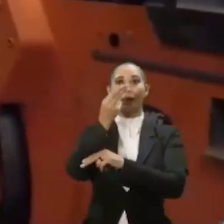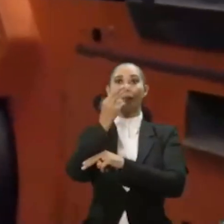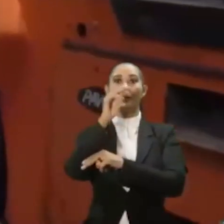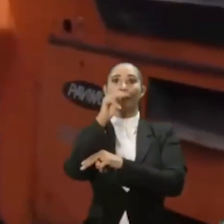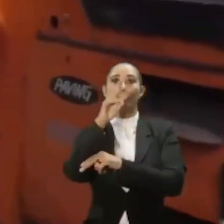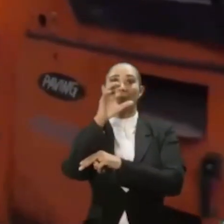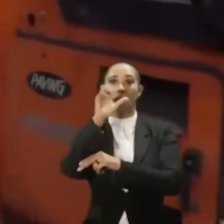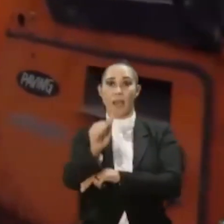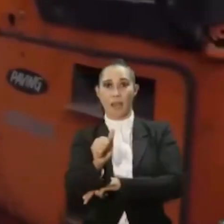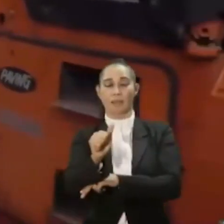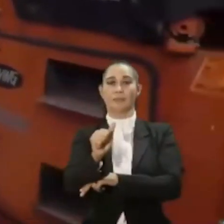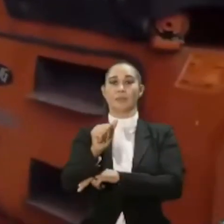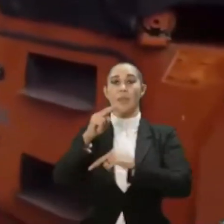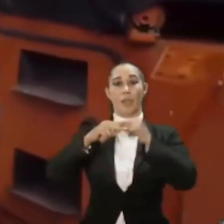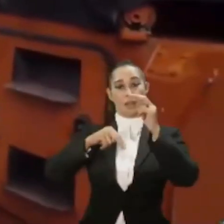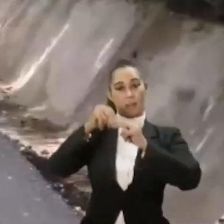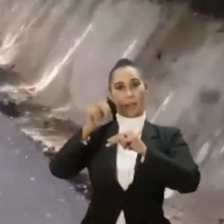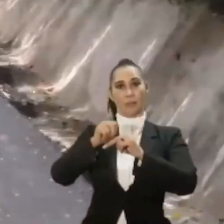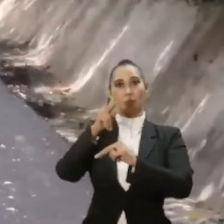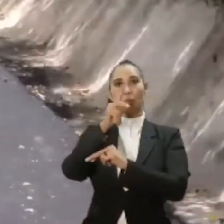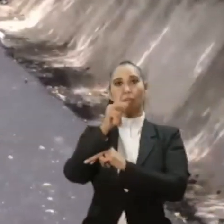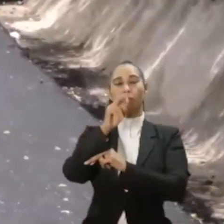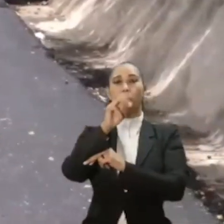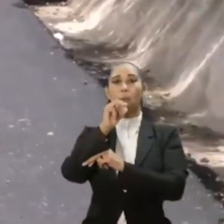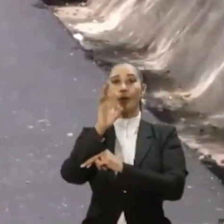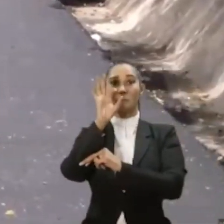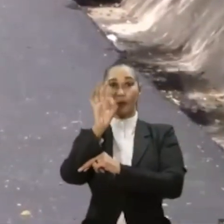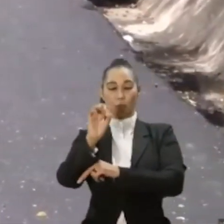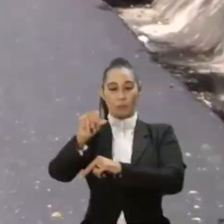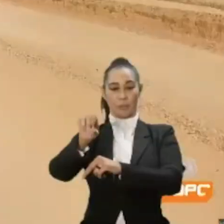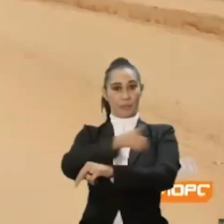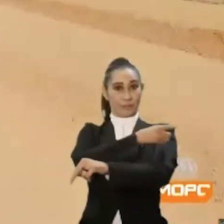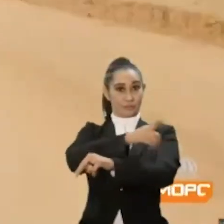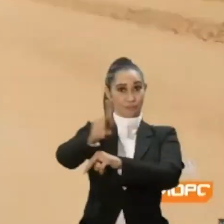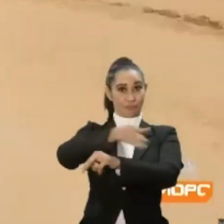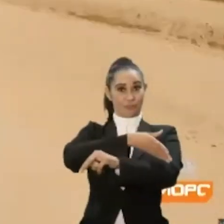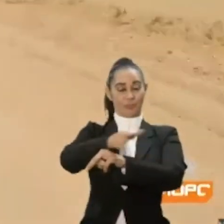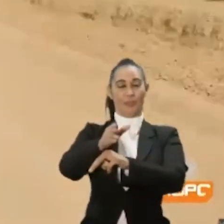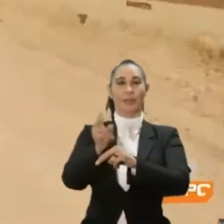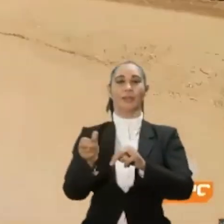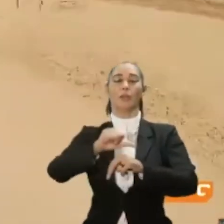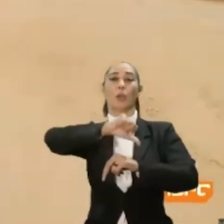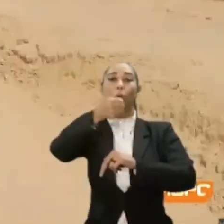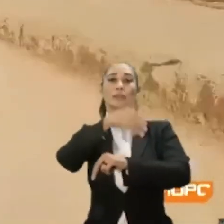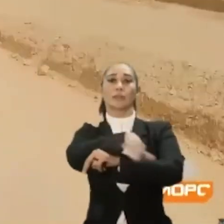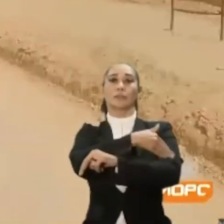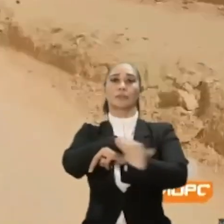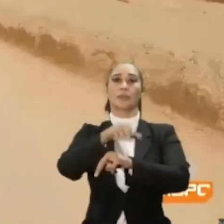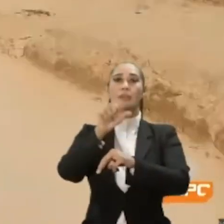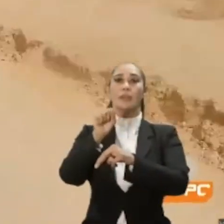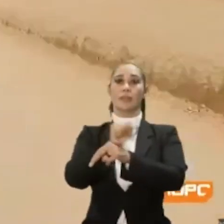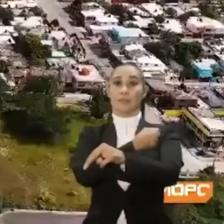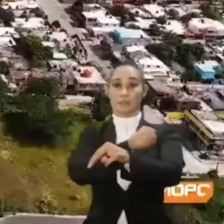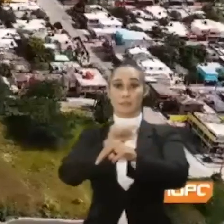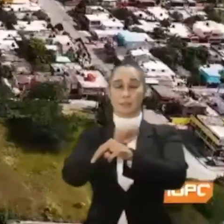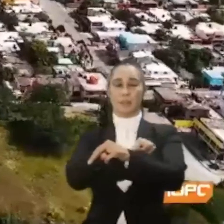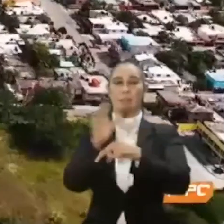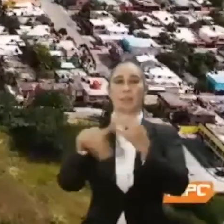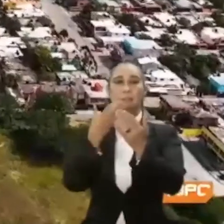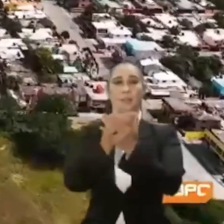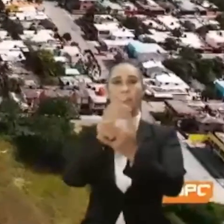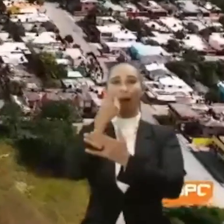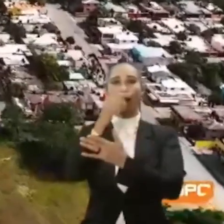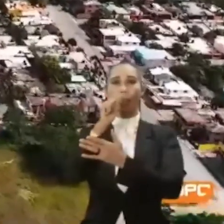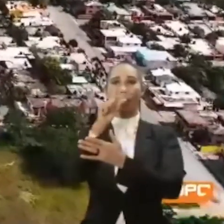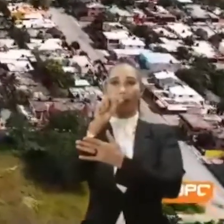la construcción de la solución del kilómetro 9 de la autopista Duarte y la reconstrucción de la carretera Samaná Las Galeras. Y